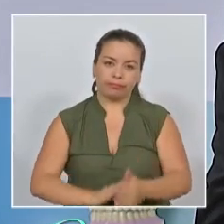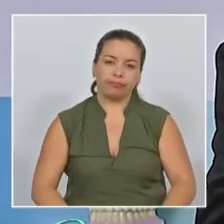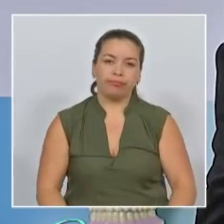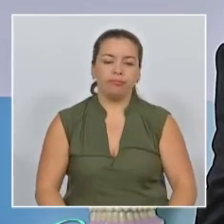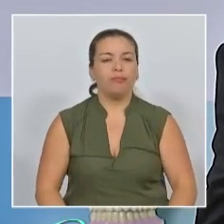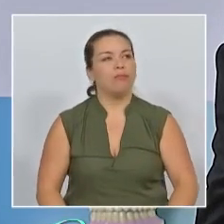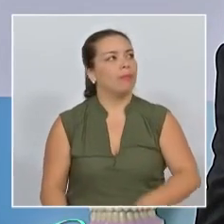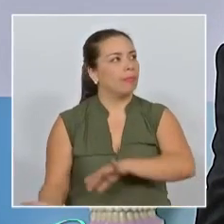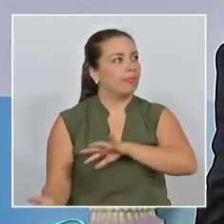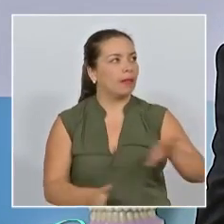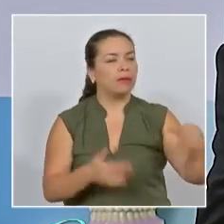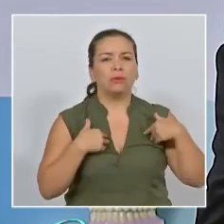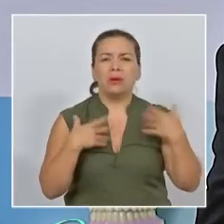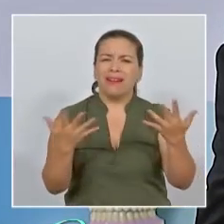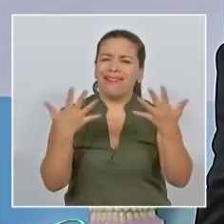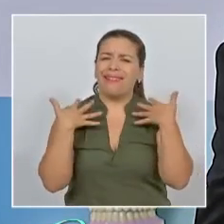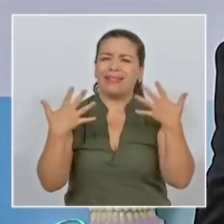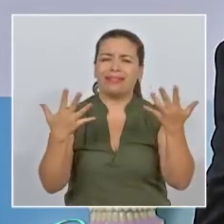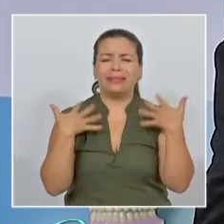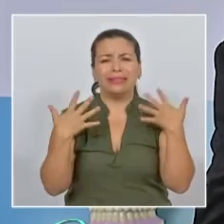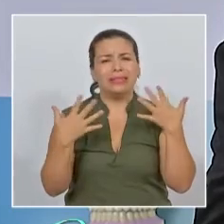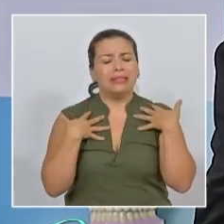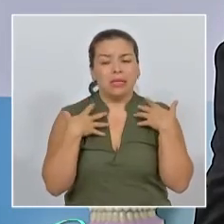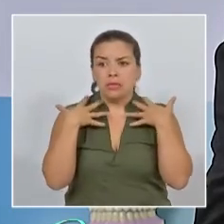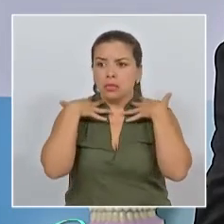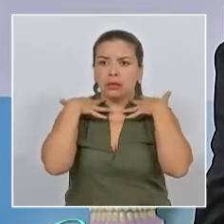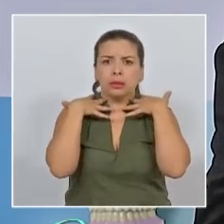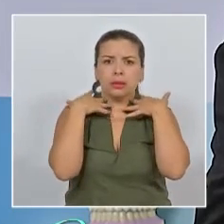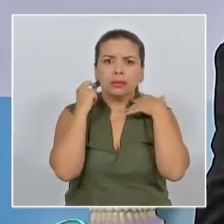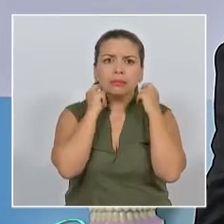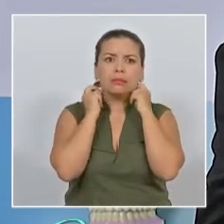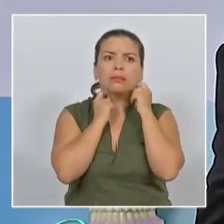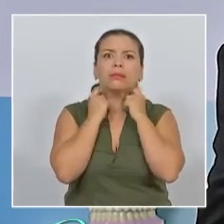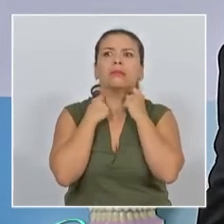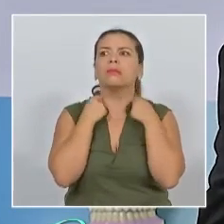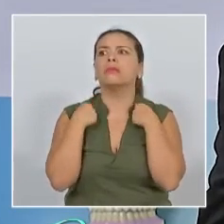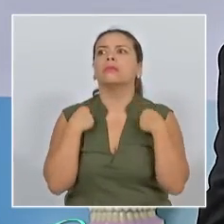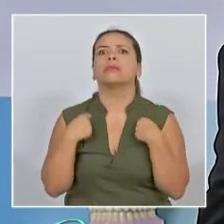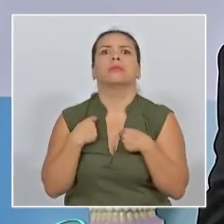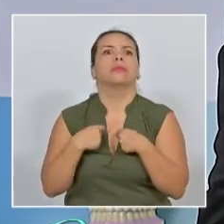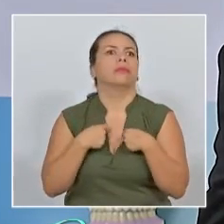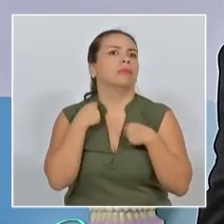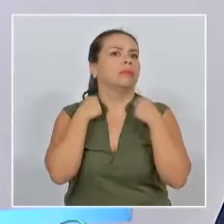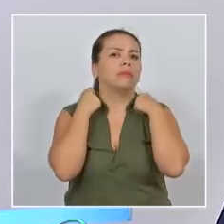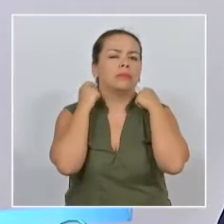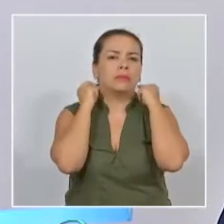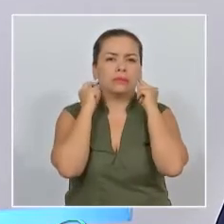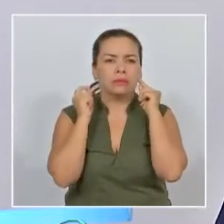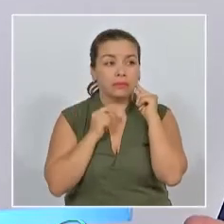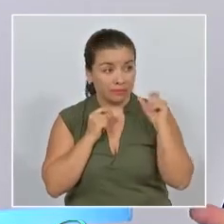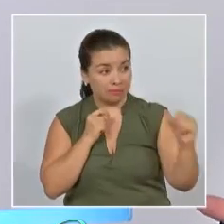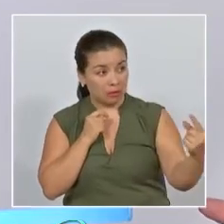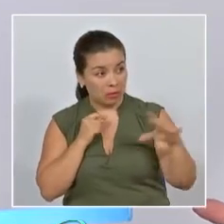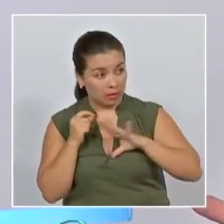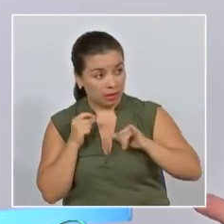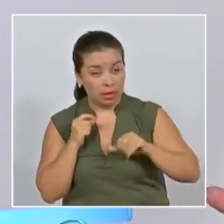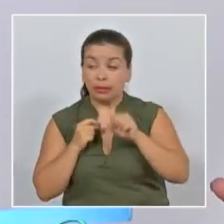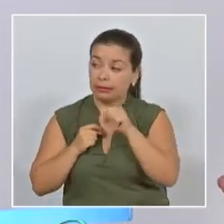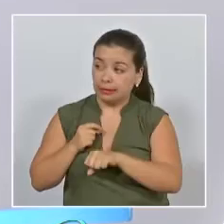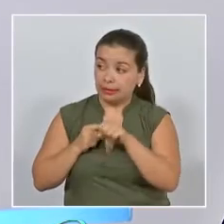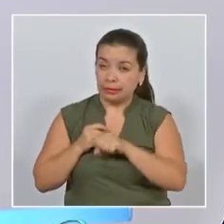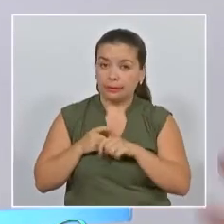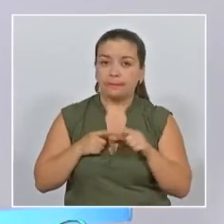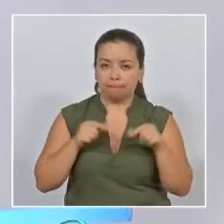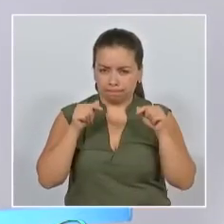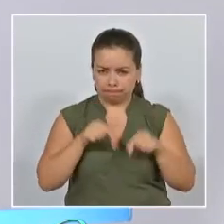calor o con el estrés se llena de salpullido, que es urticaria. Estas son preguntas de Cali, ¿cierto? Mire, la